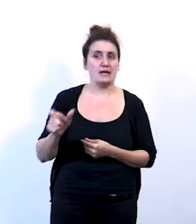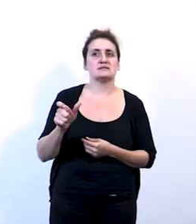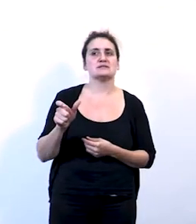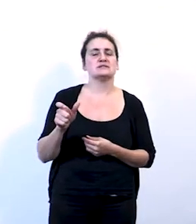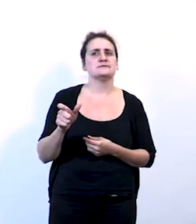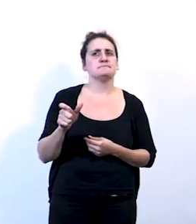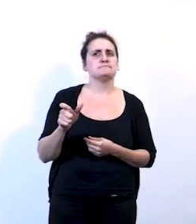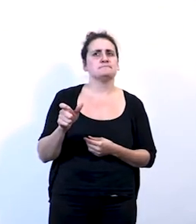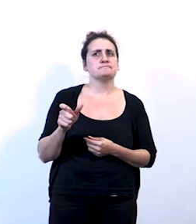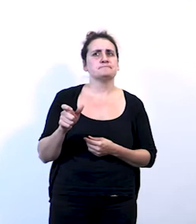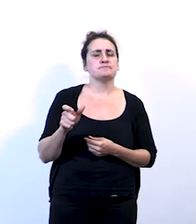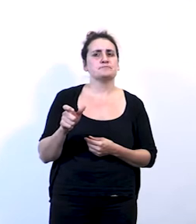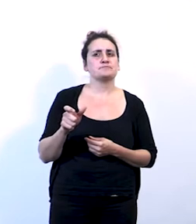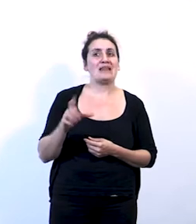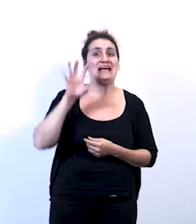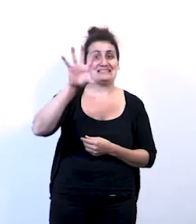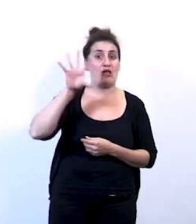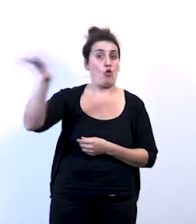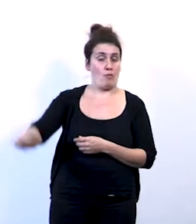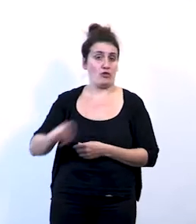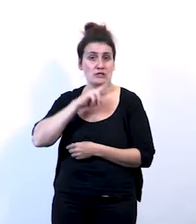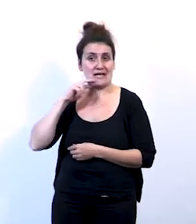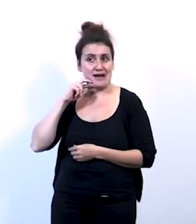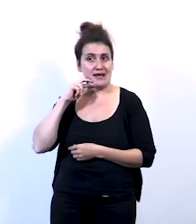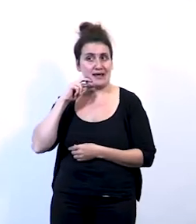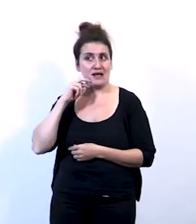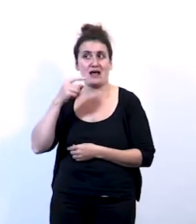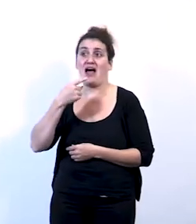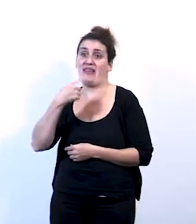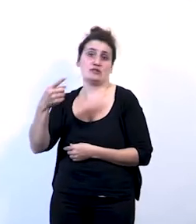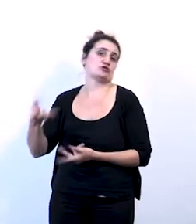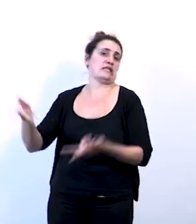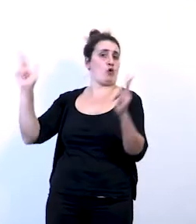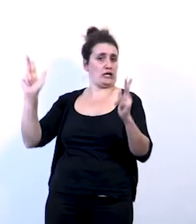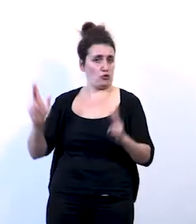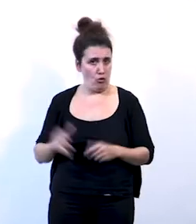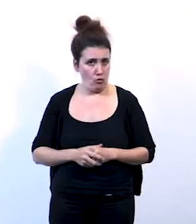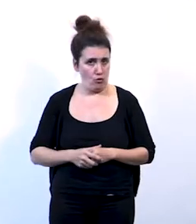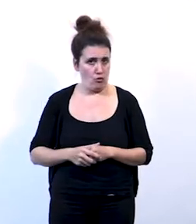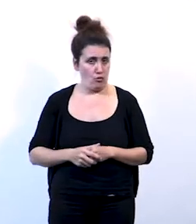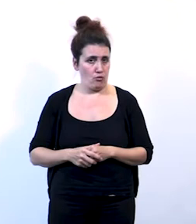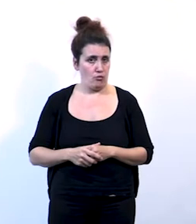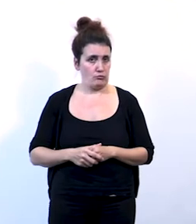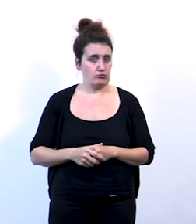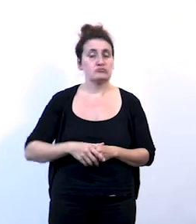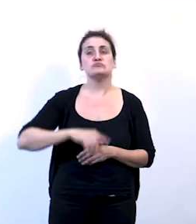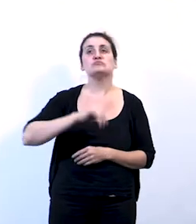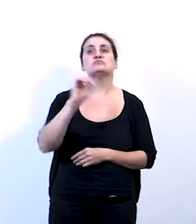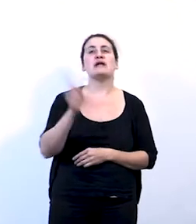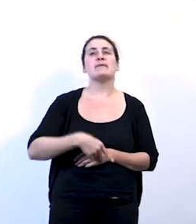considerado el estado de ocupación israelí democrático y